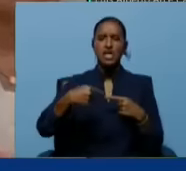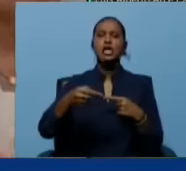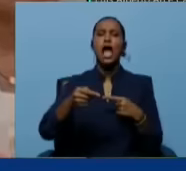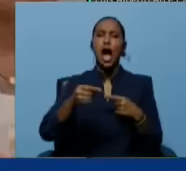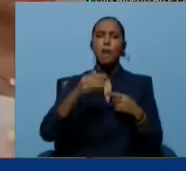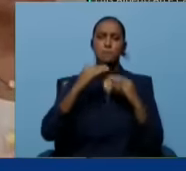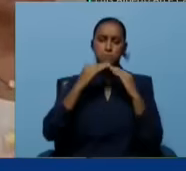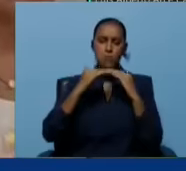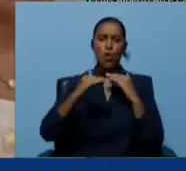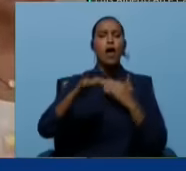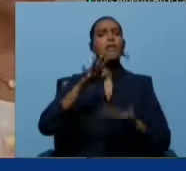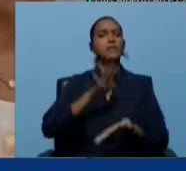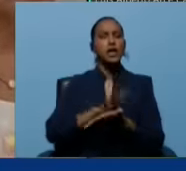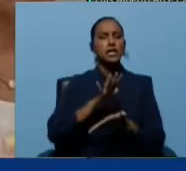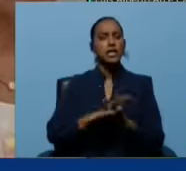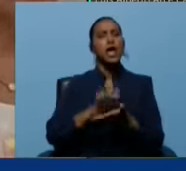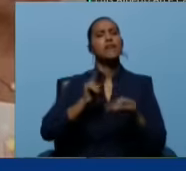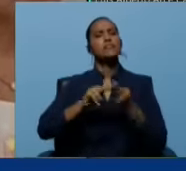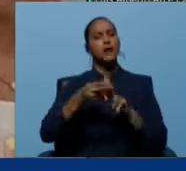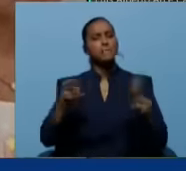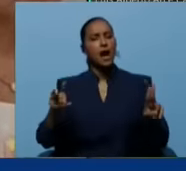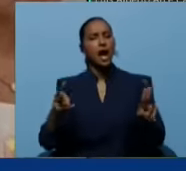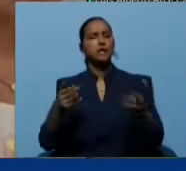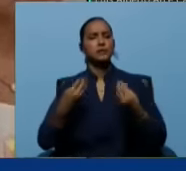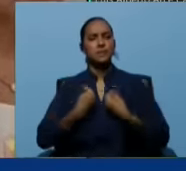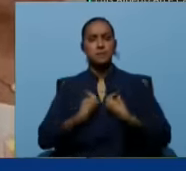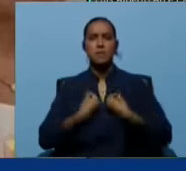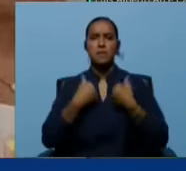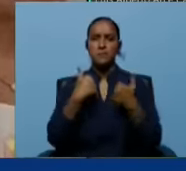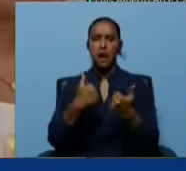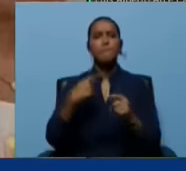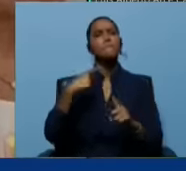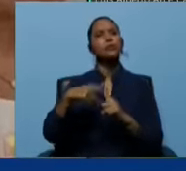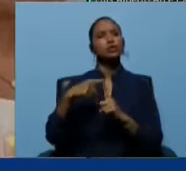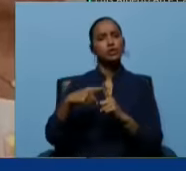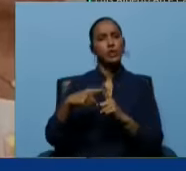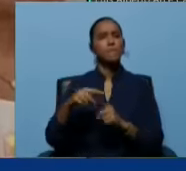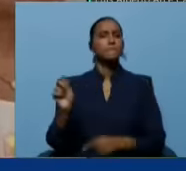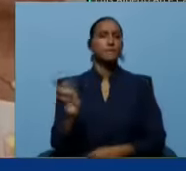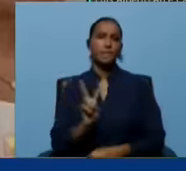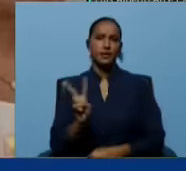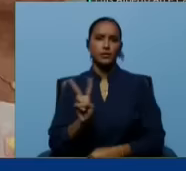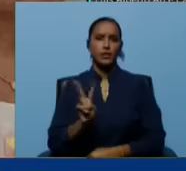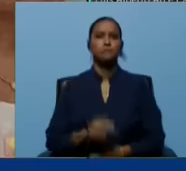estabilidad y bienestar para la hermana República de Venezuela.